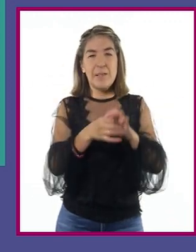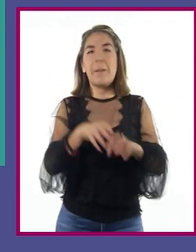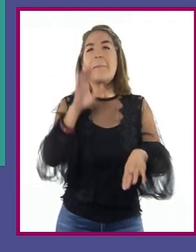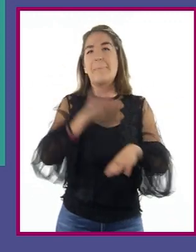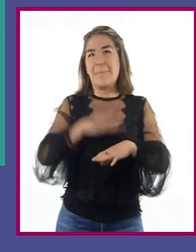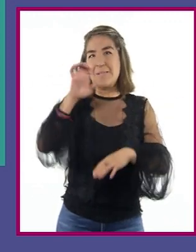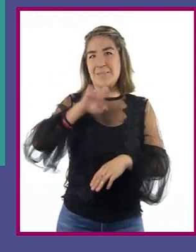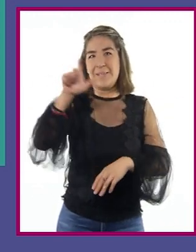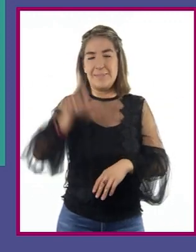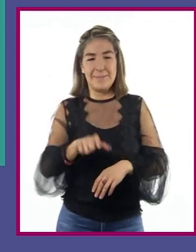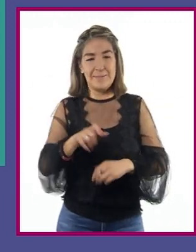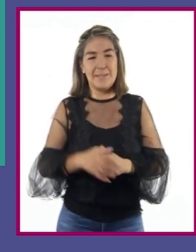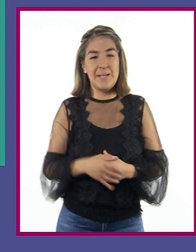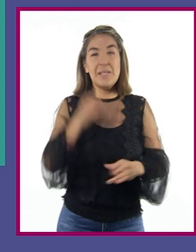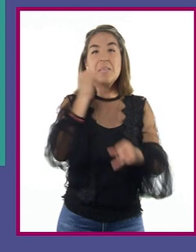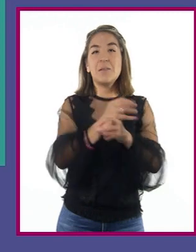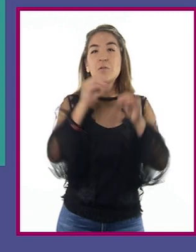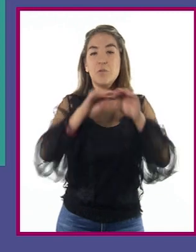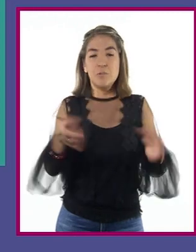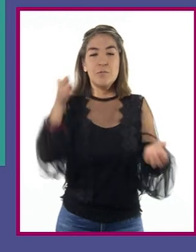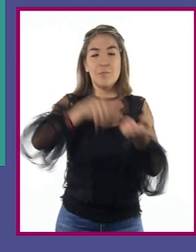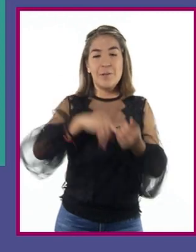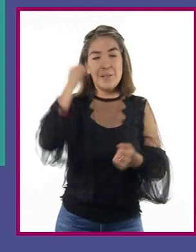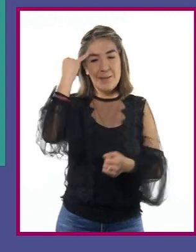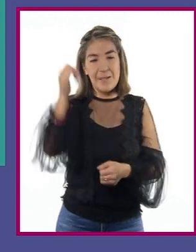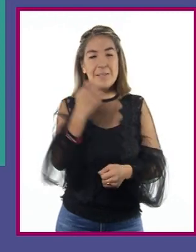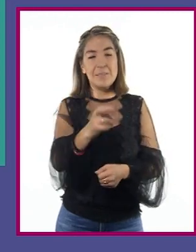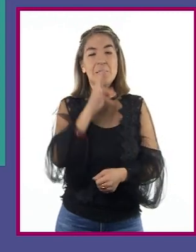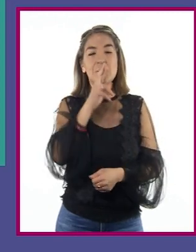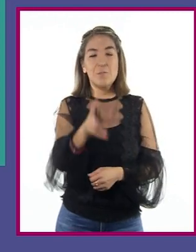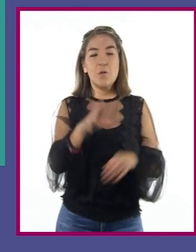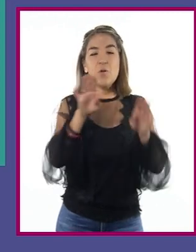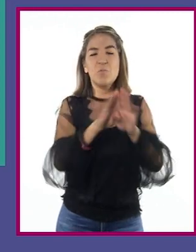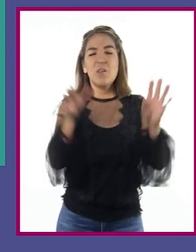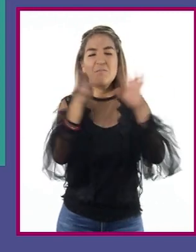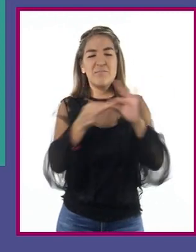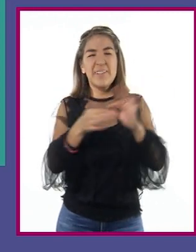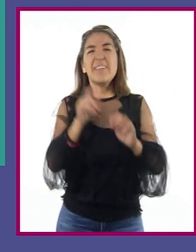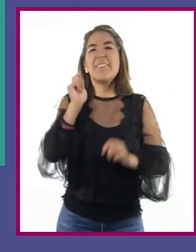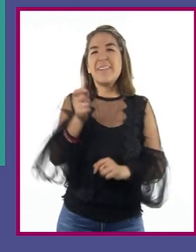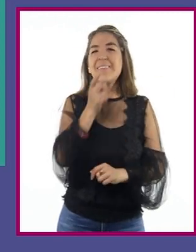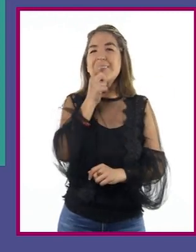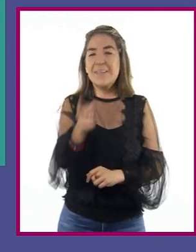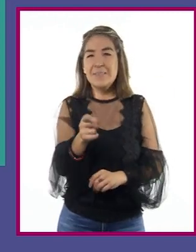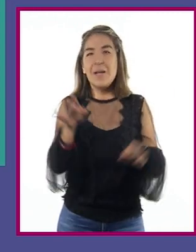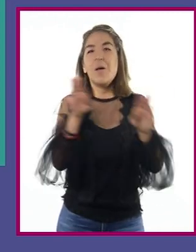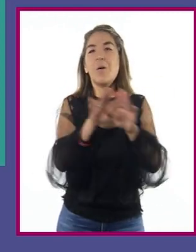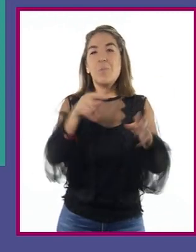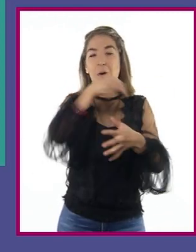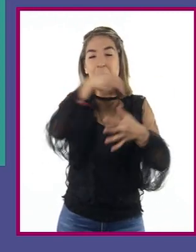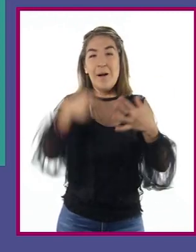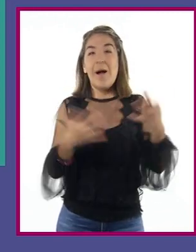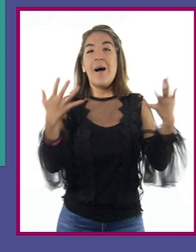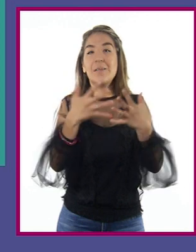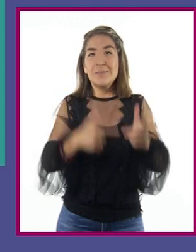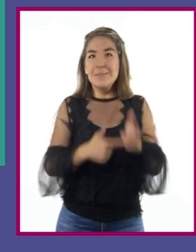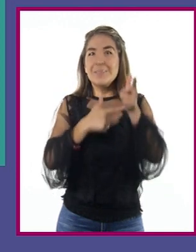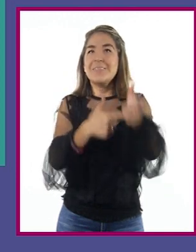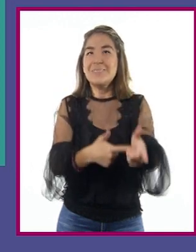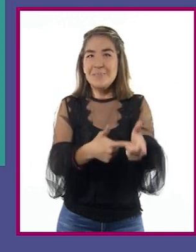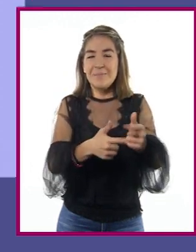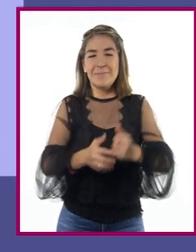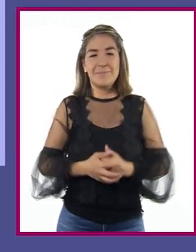adicional. Introducen ideas que son el resultado de lo que se acaba de decir, es decir, indican una